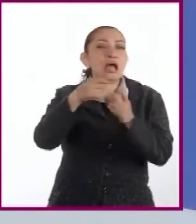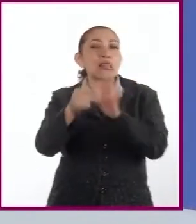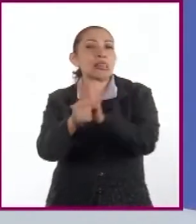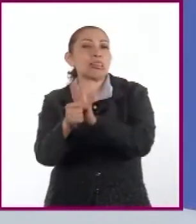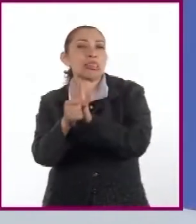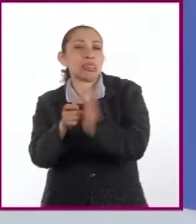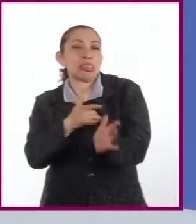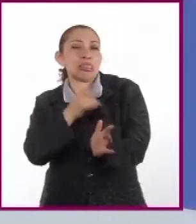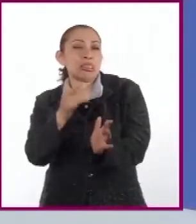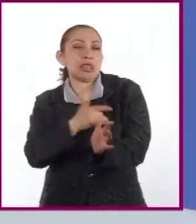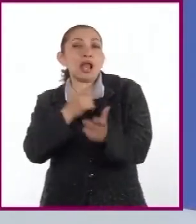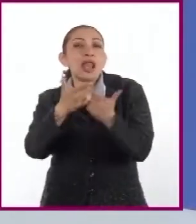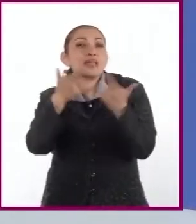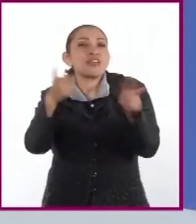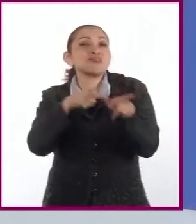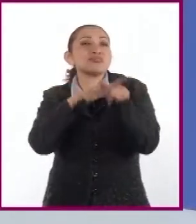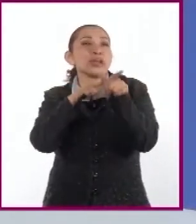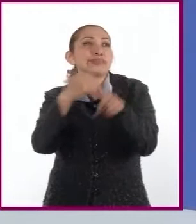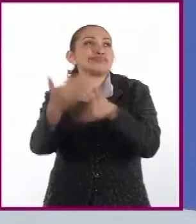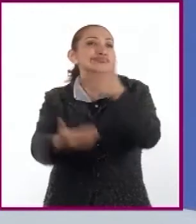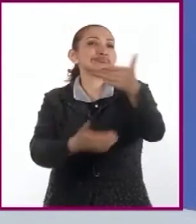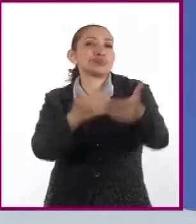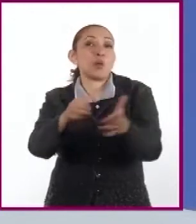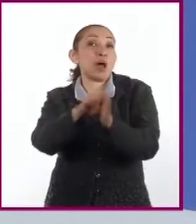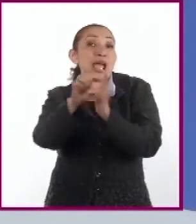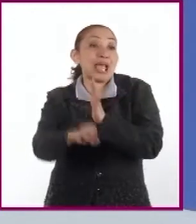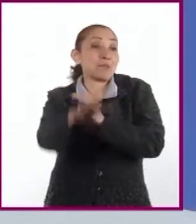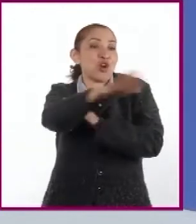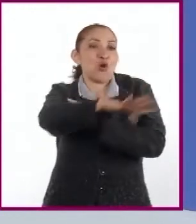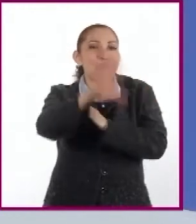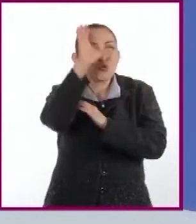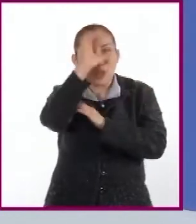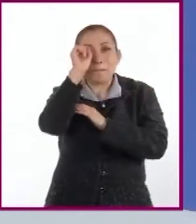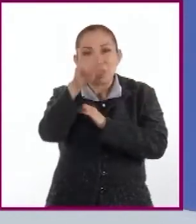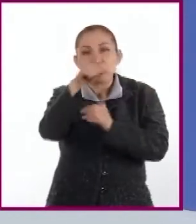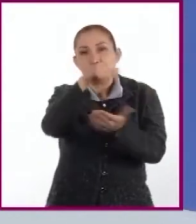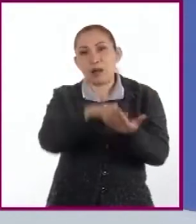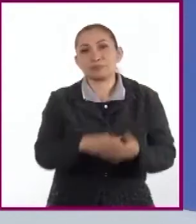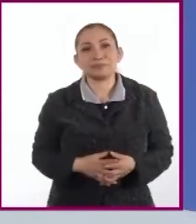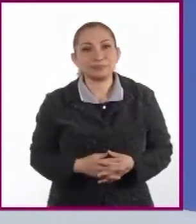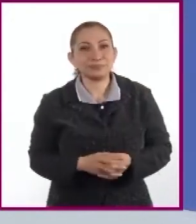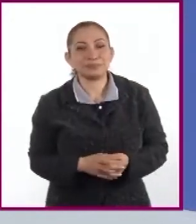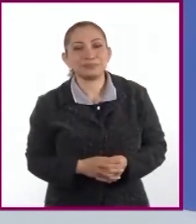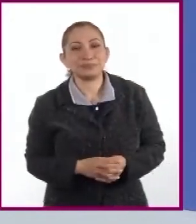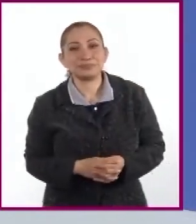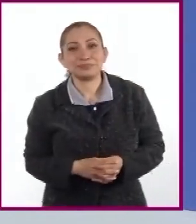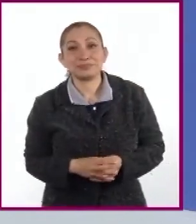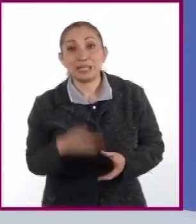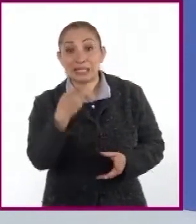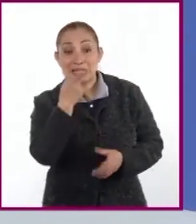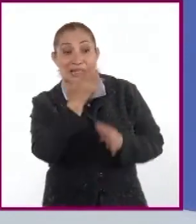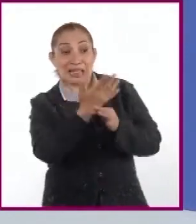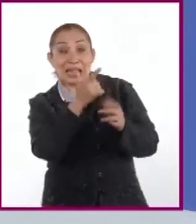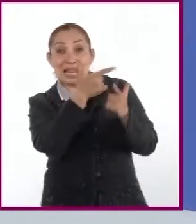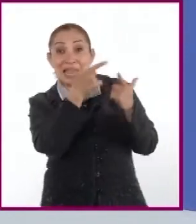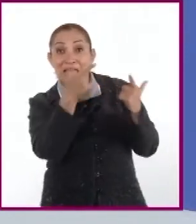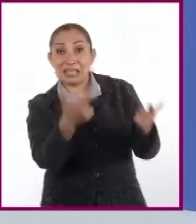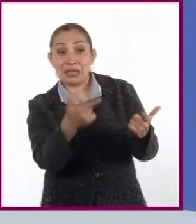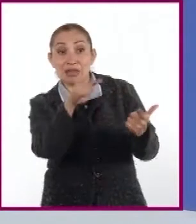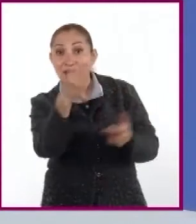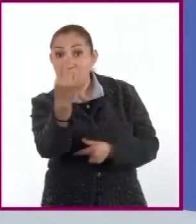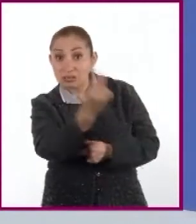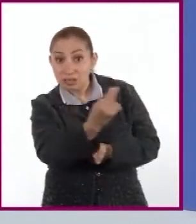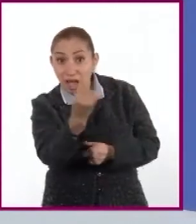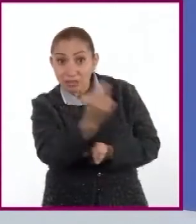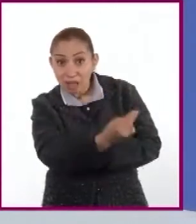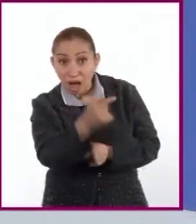simbolismo en leyendas que perduran como un referente cultural de esta localidad. La enunciación de las leyendas no requiere de